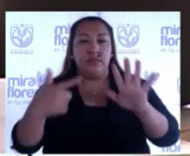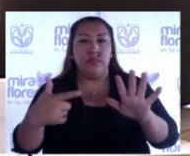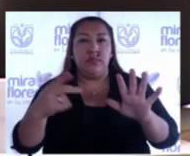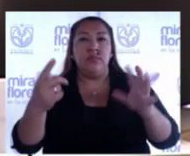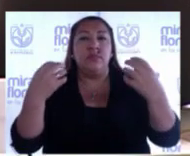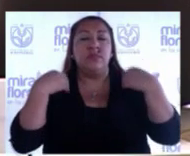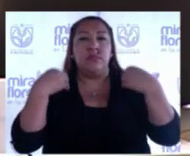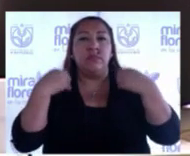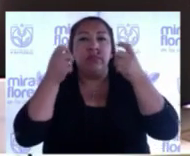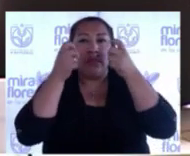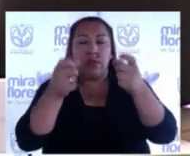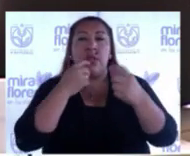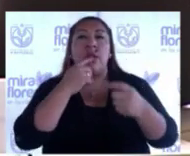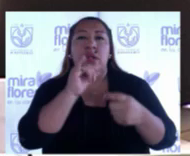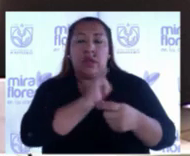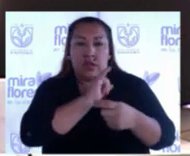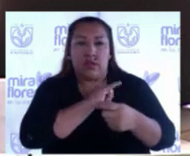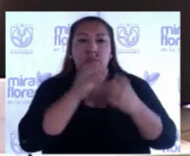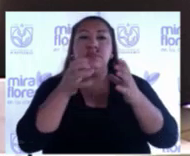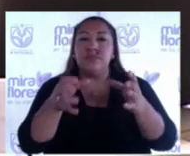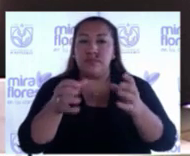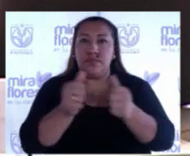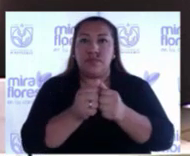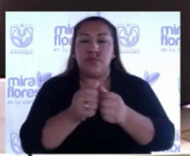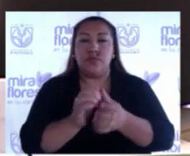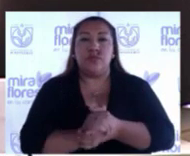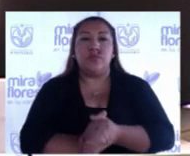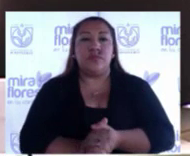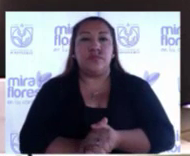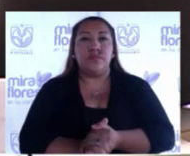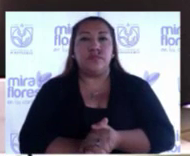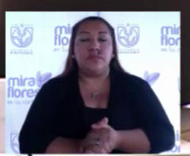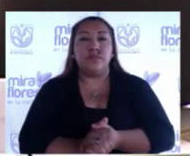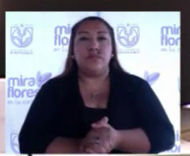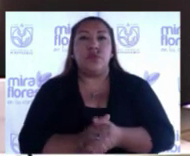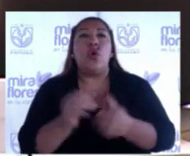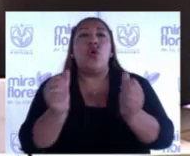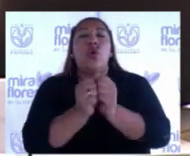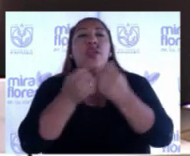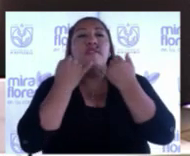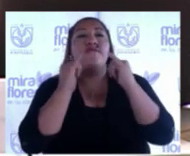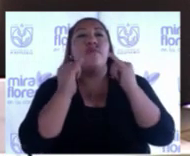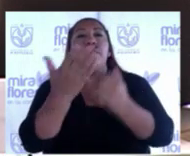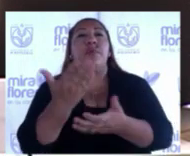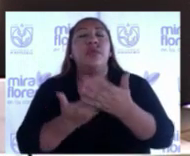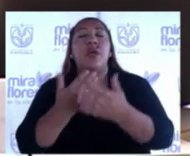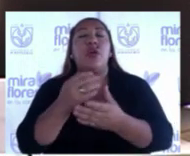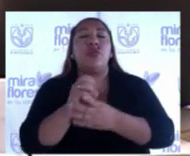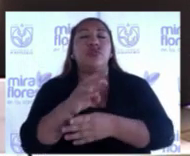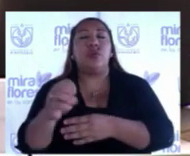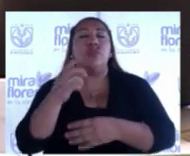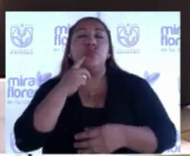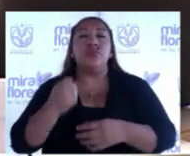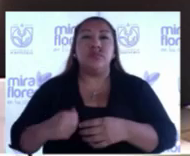07-2017 de la Oficina de Control Constitucional, referente al informe anual del Consejo